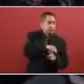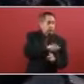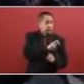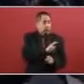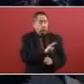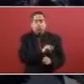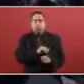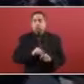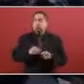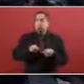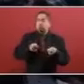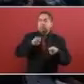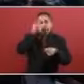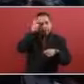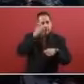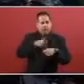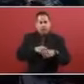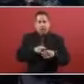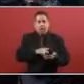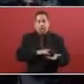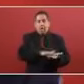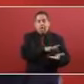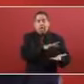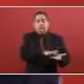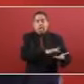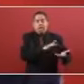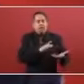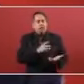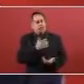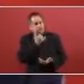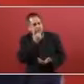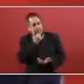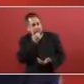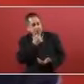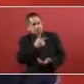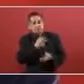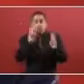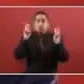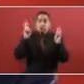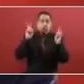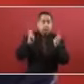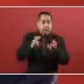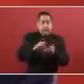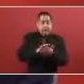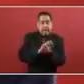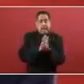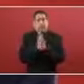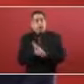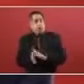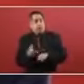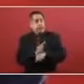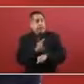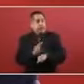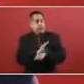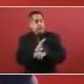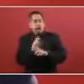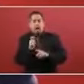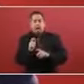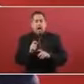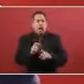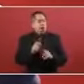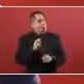ellos apoyadores de la llamada reforma energética, y como premio